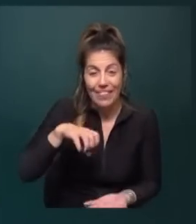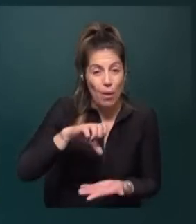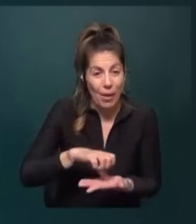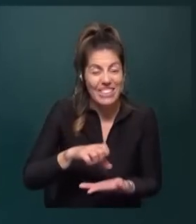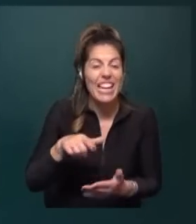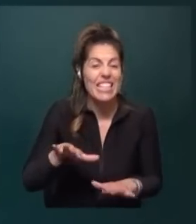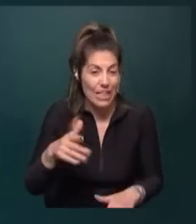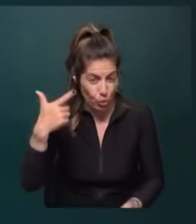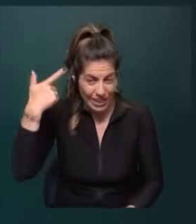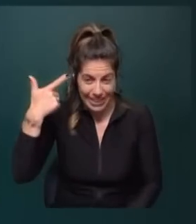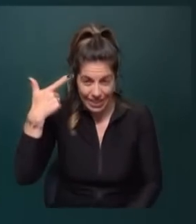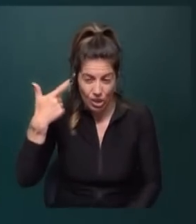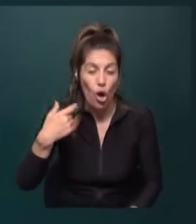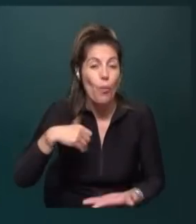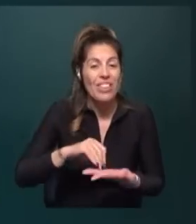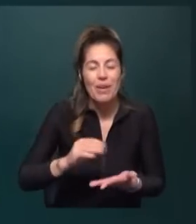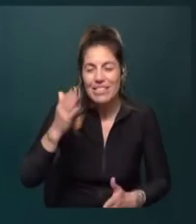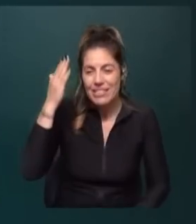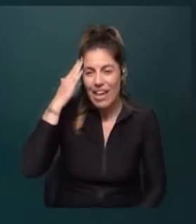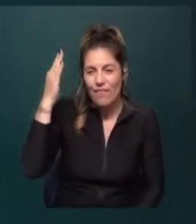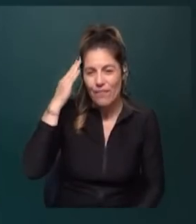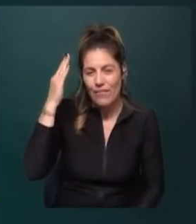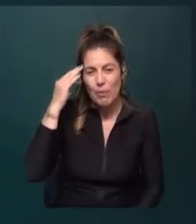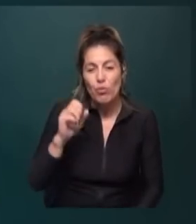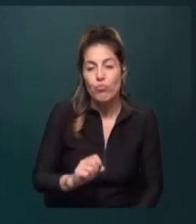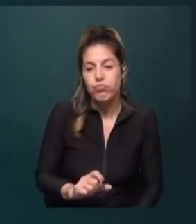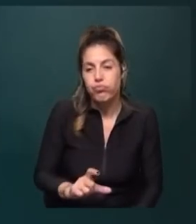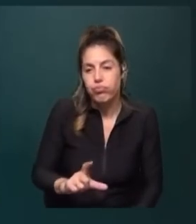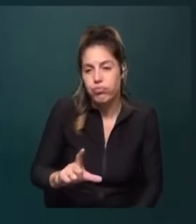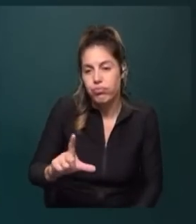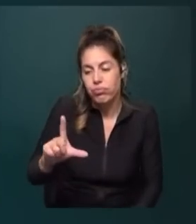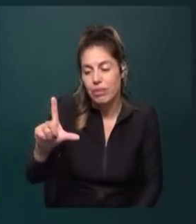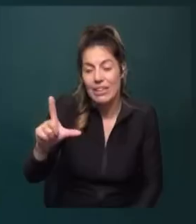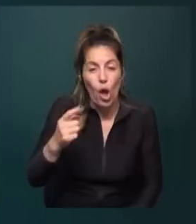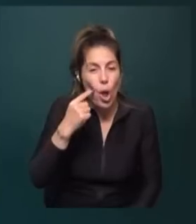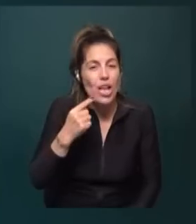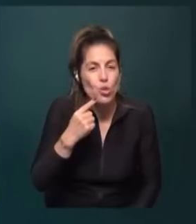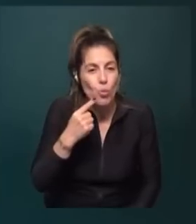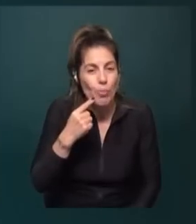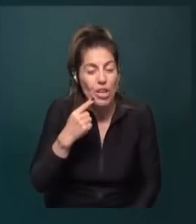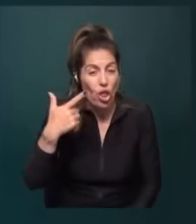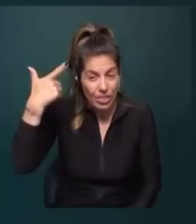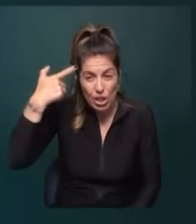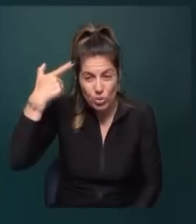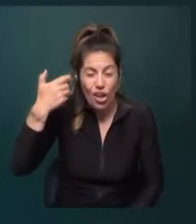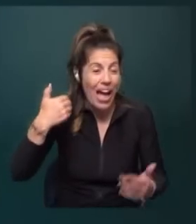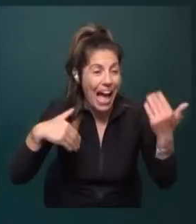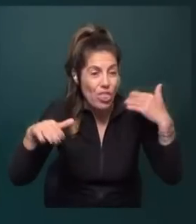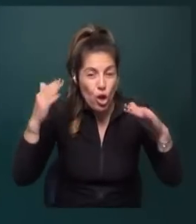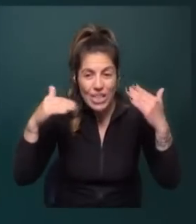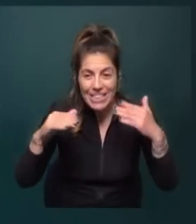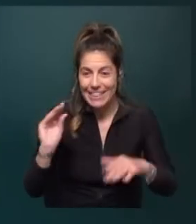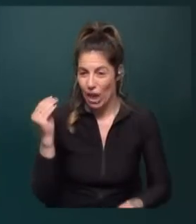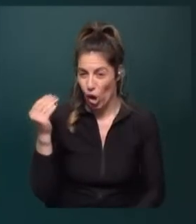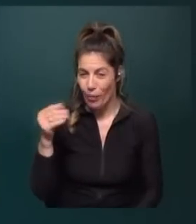el suicidio Porque además como sabemos está aumentando el número de auto eliminaciones en adolescentes y jóvenes